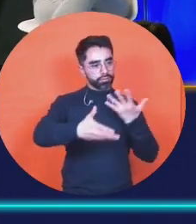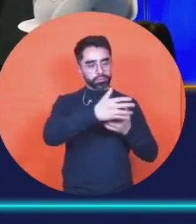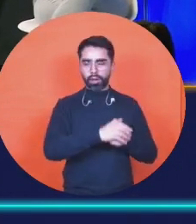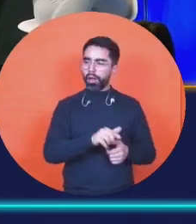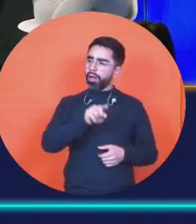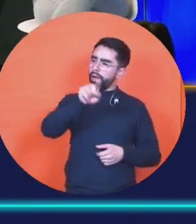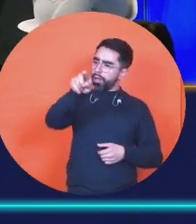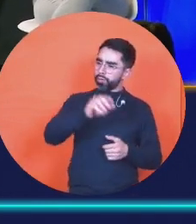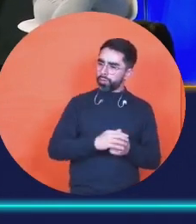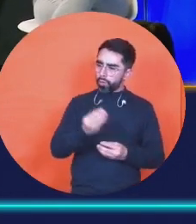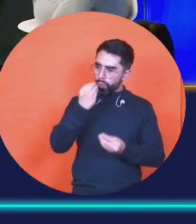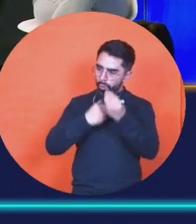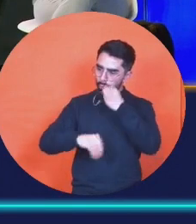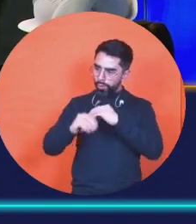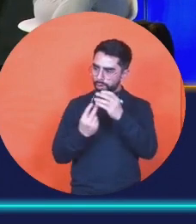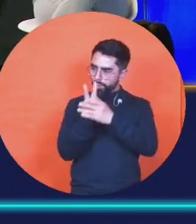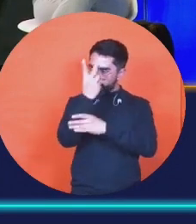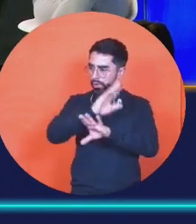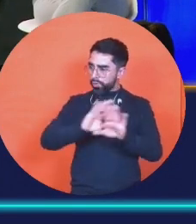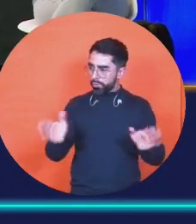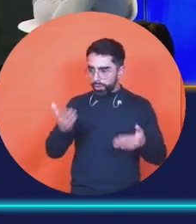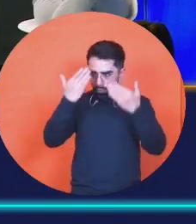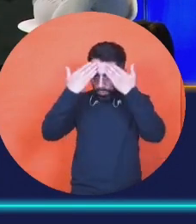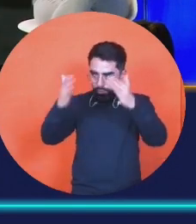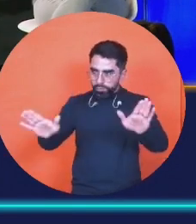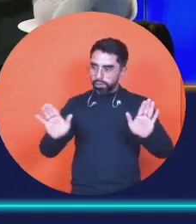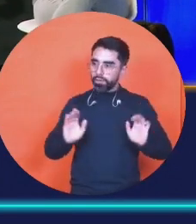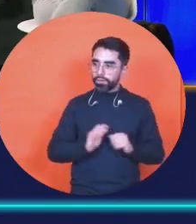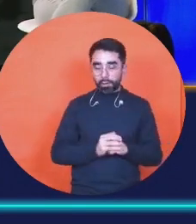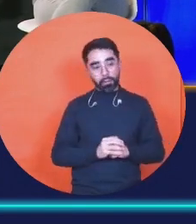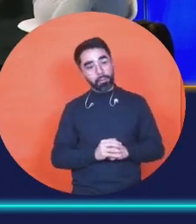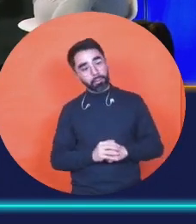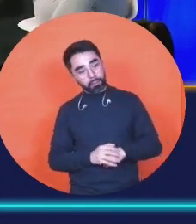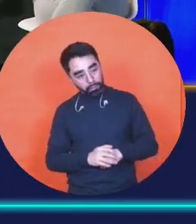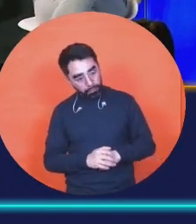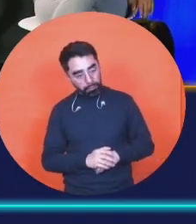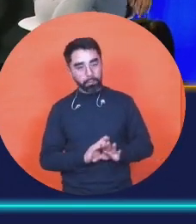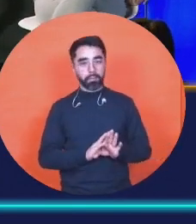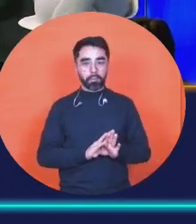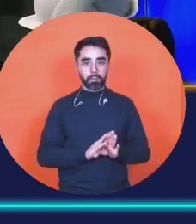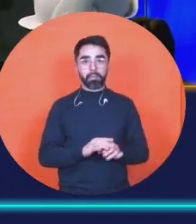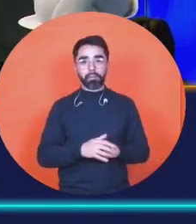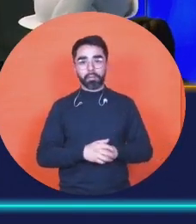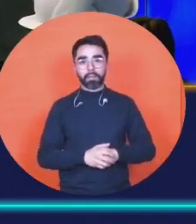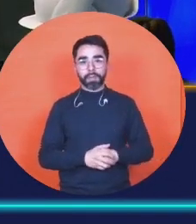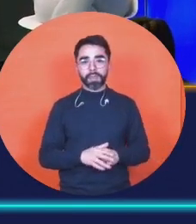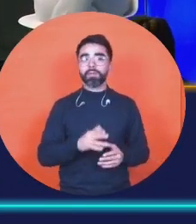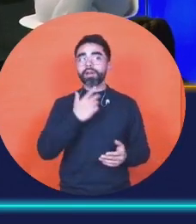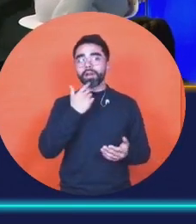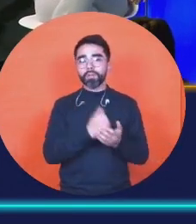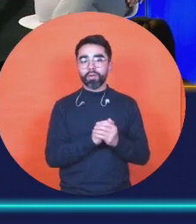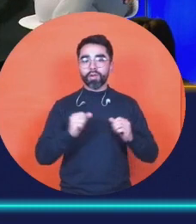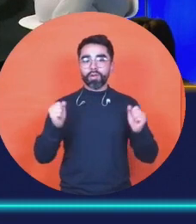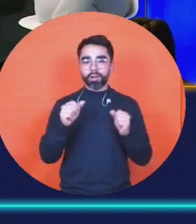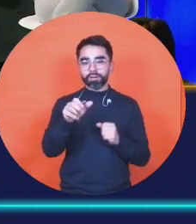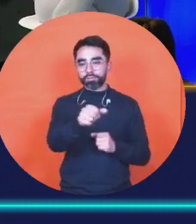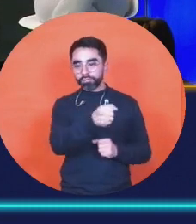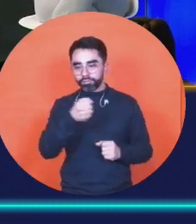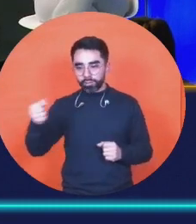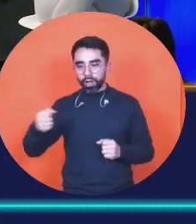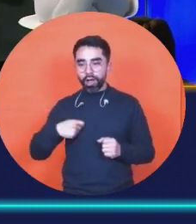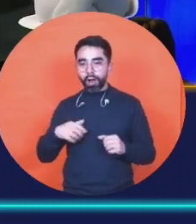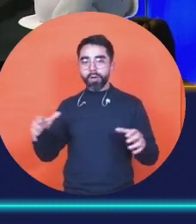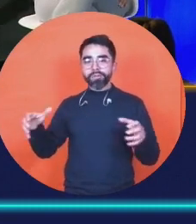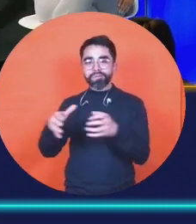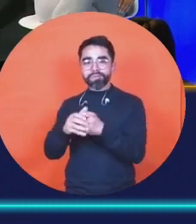vegetariano y yo no sabía, ¿cierto? Porque dice como no, pues lo más viejo que hay en mi refrigerador es un paquete de espinacas que compré hace